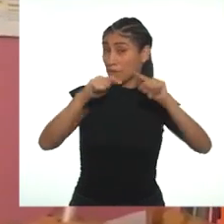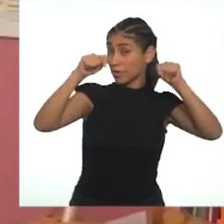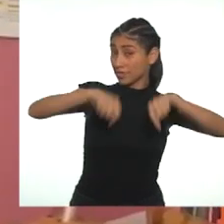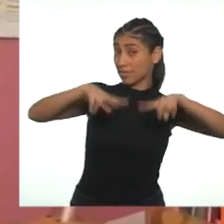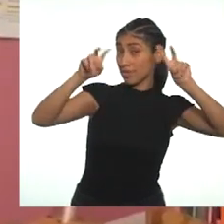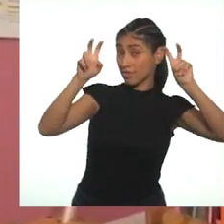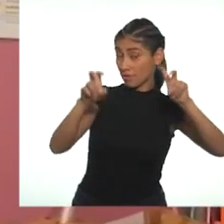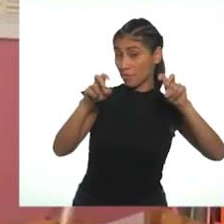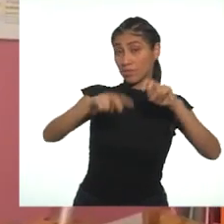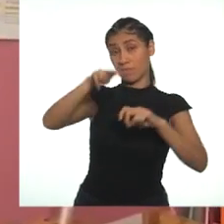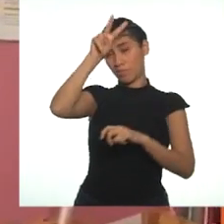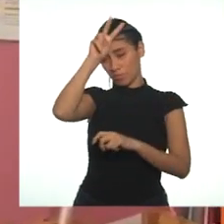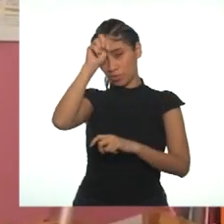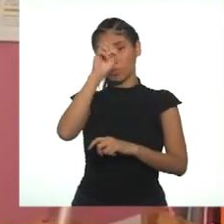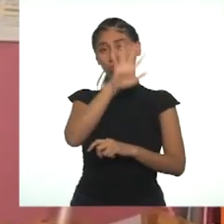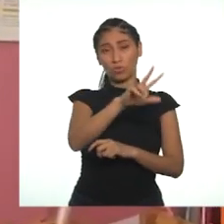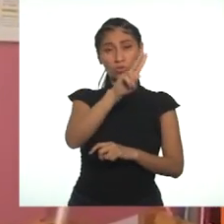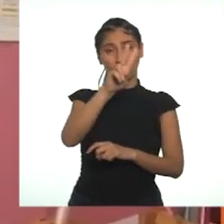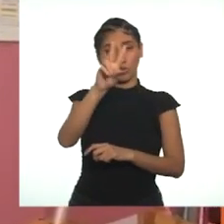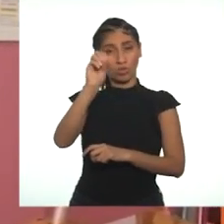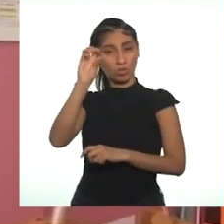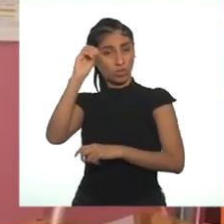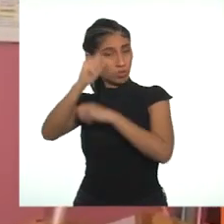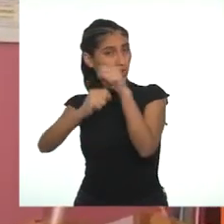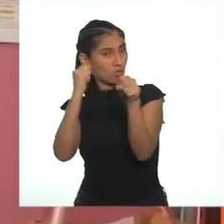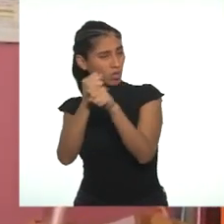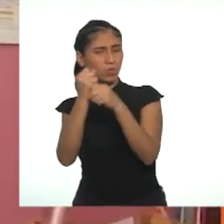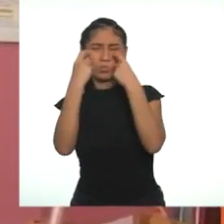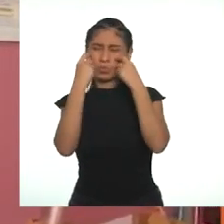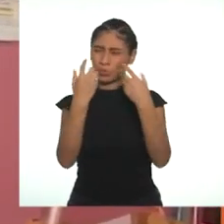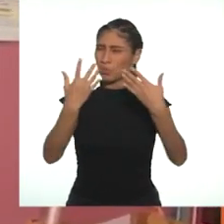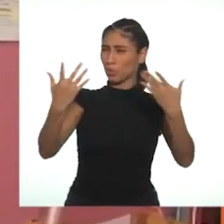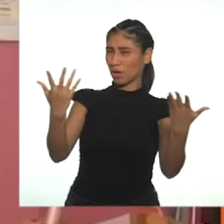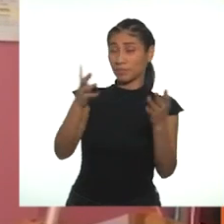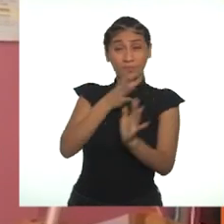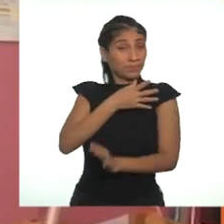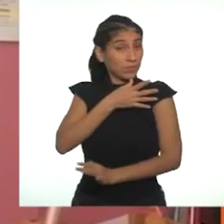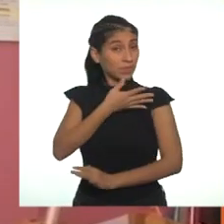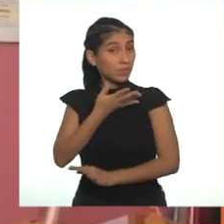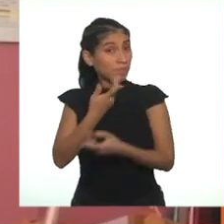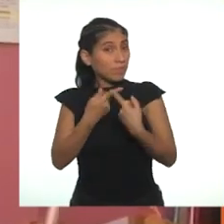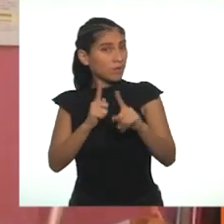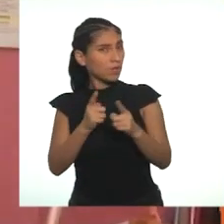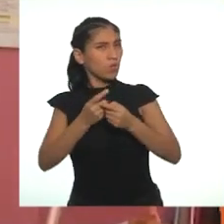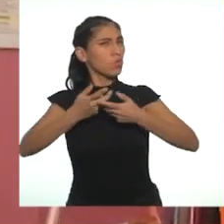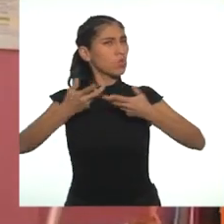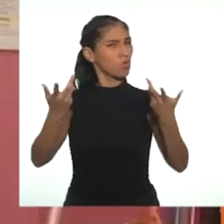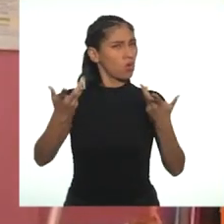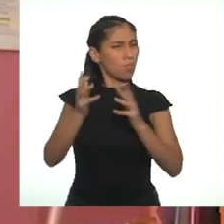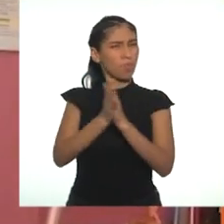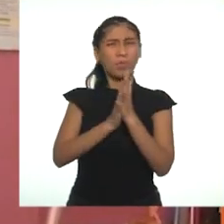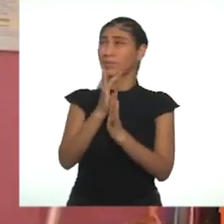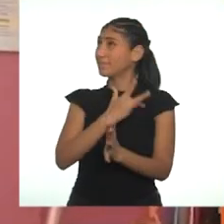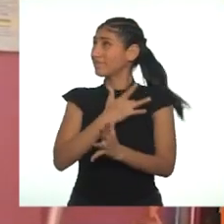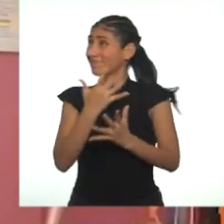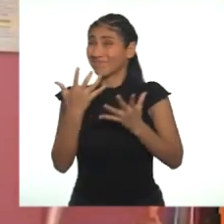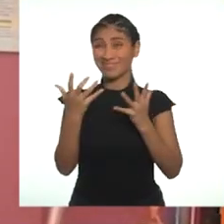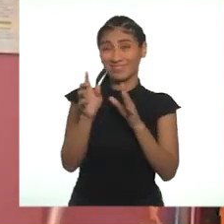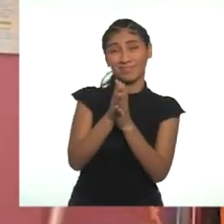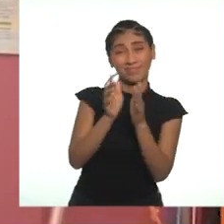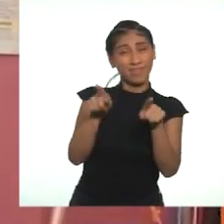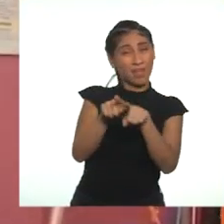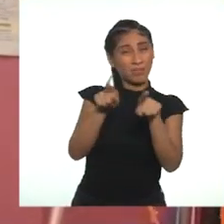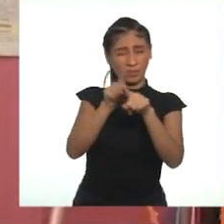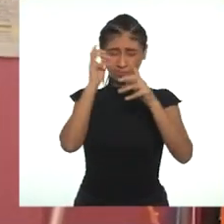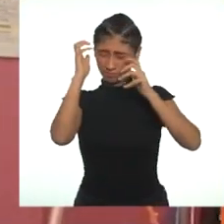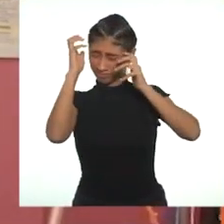emocionante, pero este tema del bicentenario me pone un poco más. No sé, de otra forma, emocionada